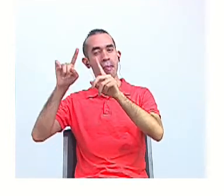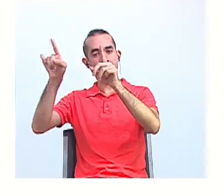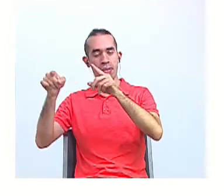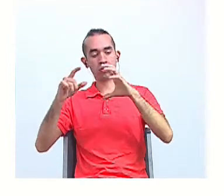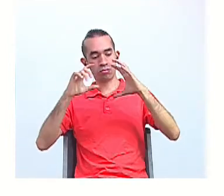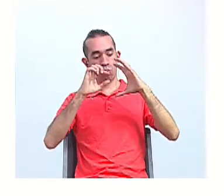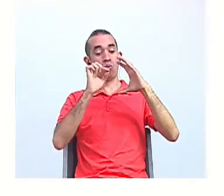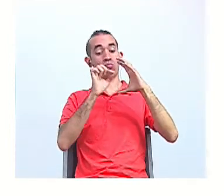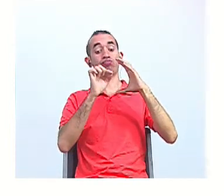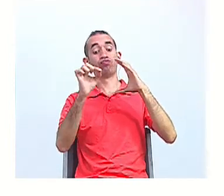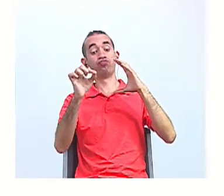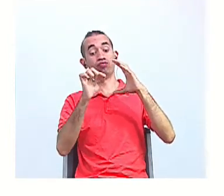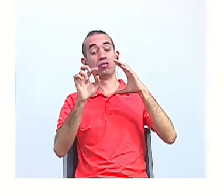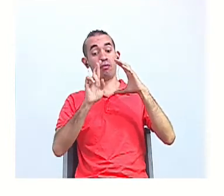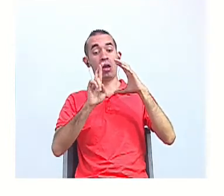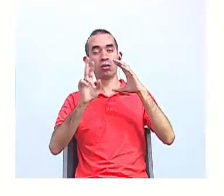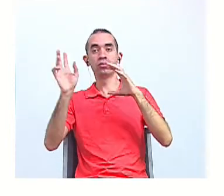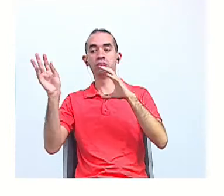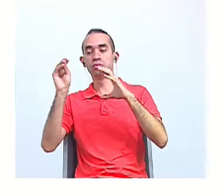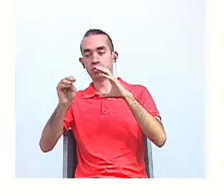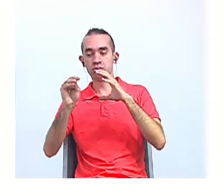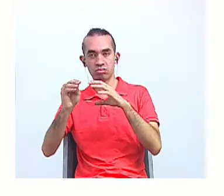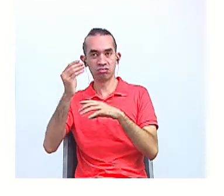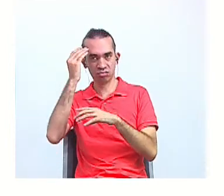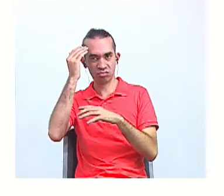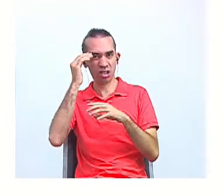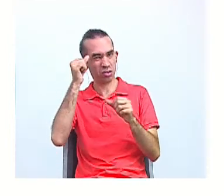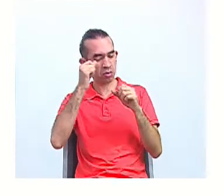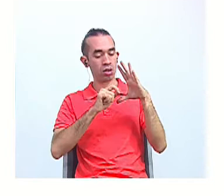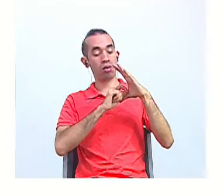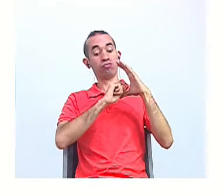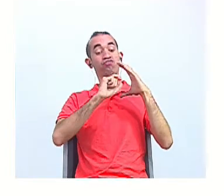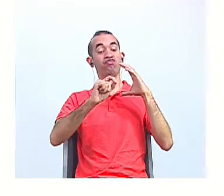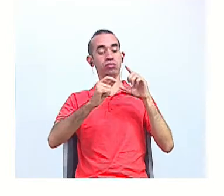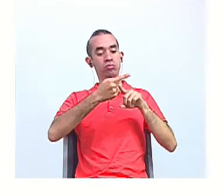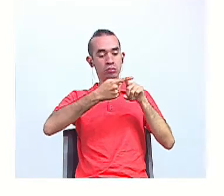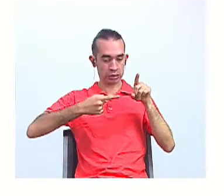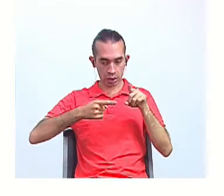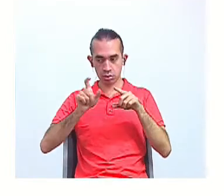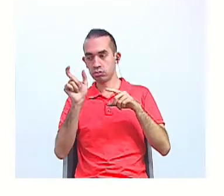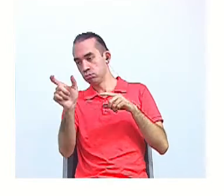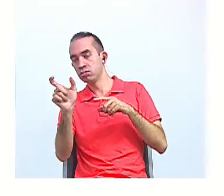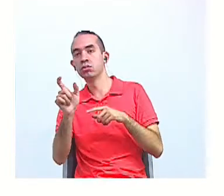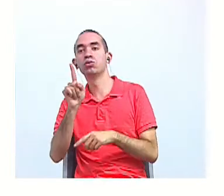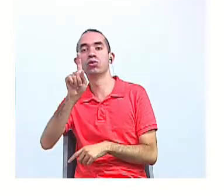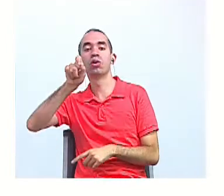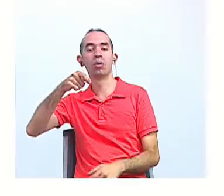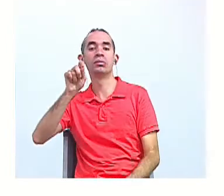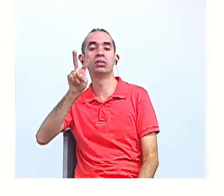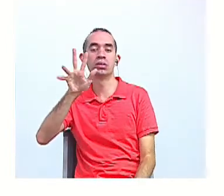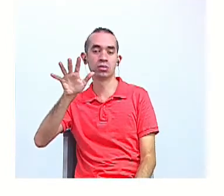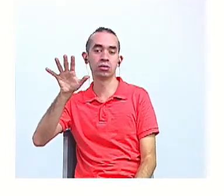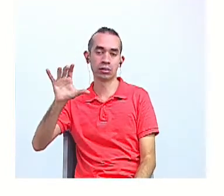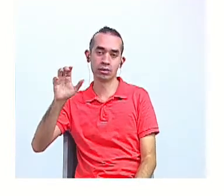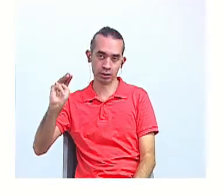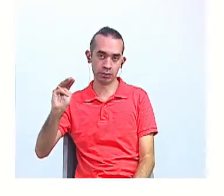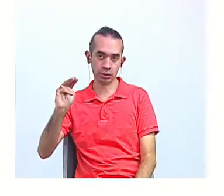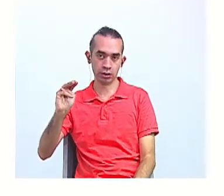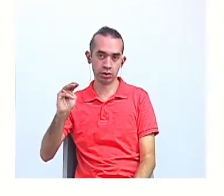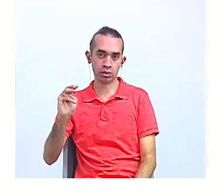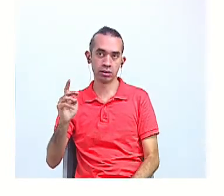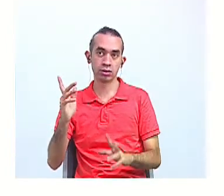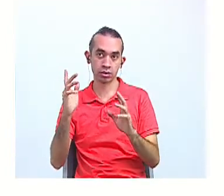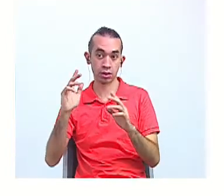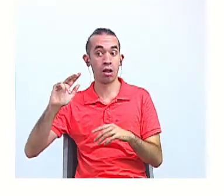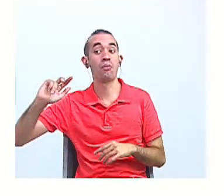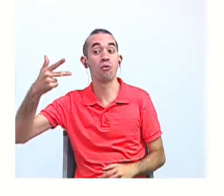Primero convertimos ese diámetro a centímetros y dividimos entre 2 y obtuvimos este radio, 1,25 centímetros. Y elevamos